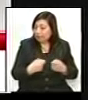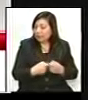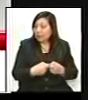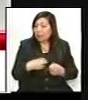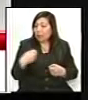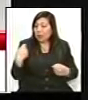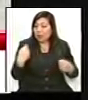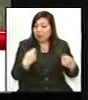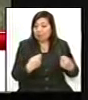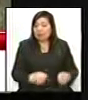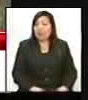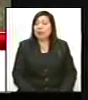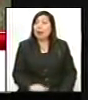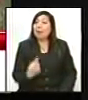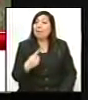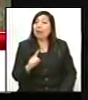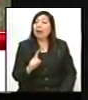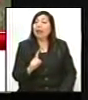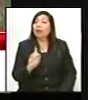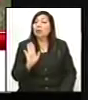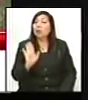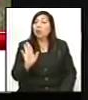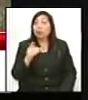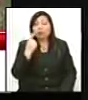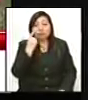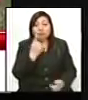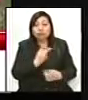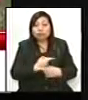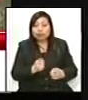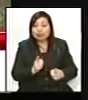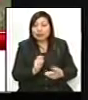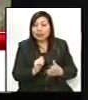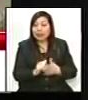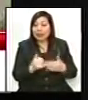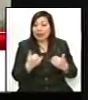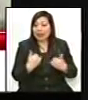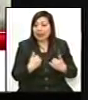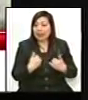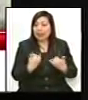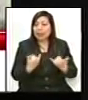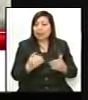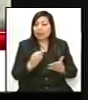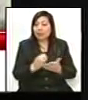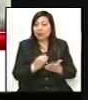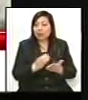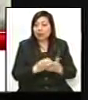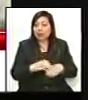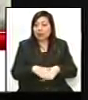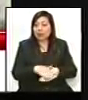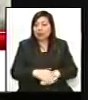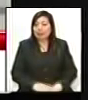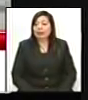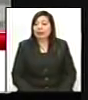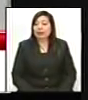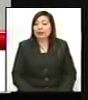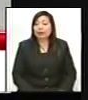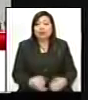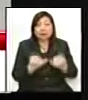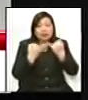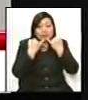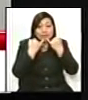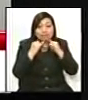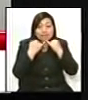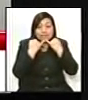a Proinversión para hacer de su conocimiento el impacto que tienen estos contratos de suministro de energía. De la información